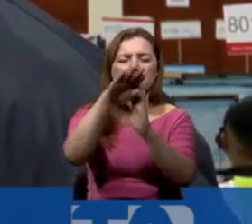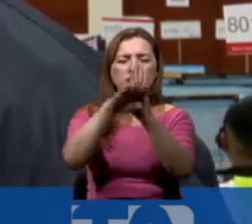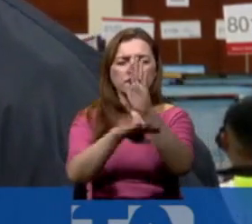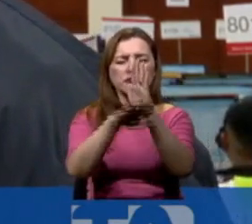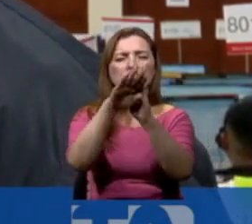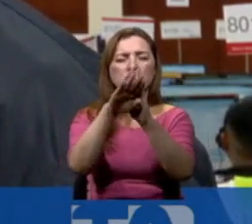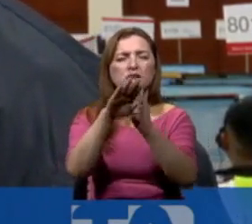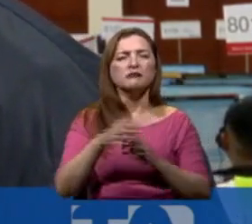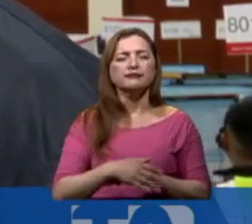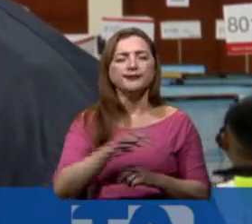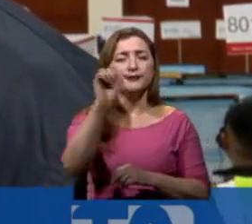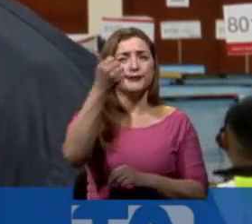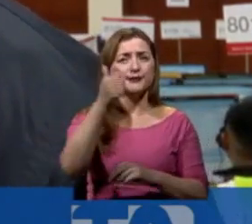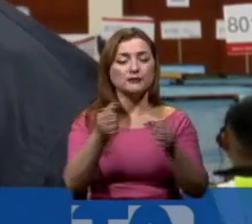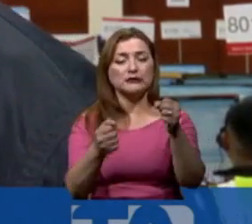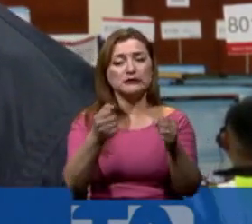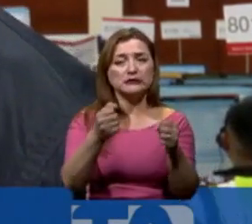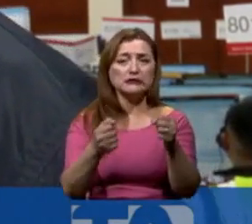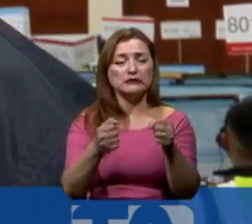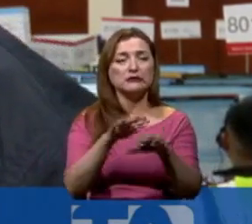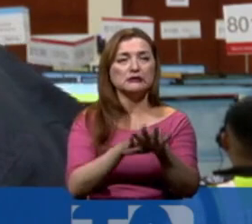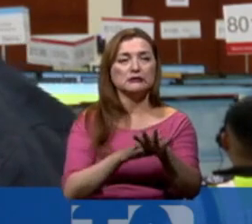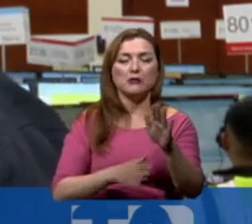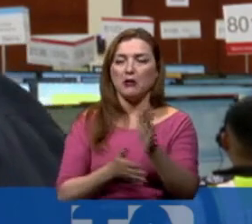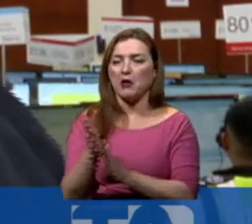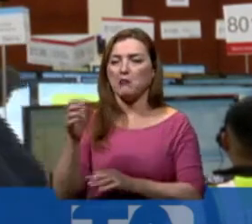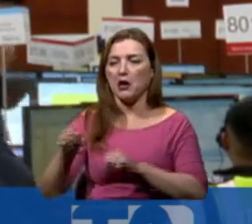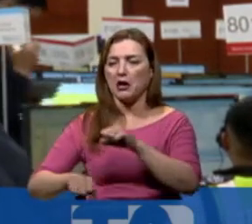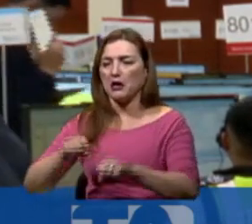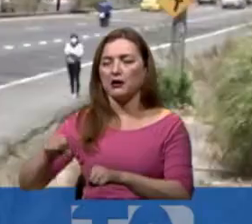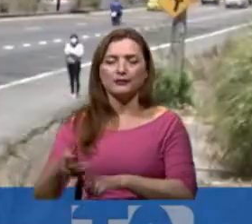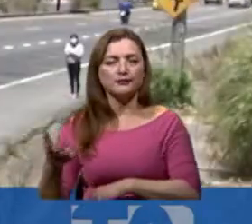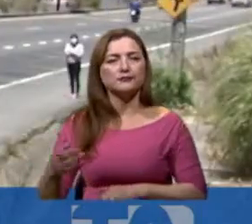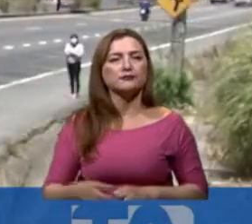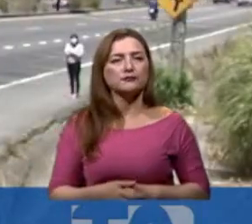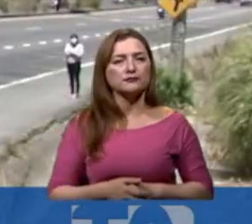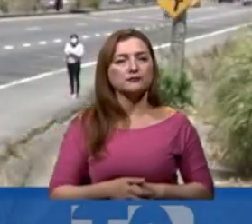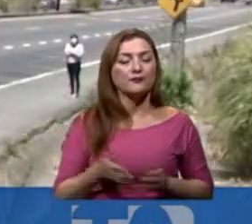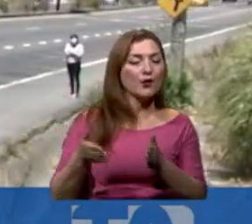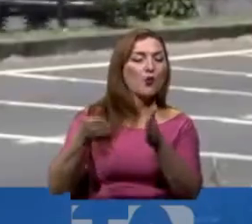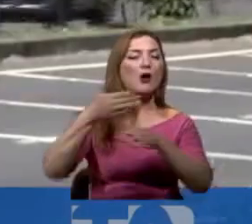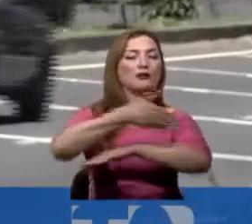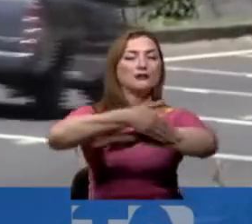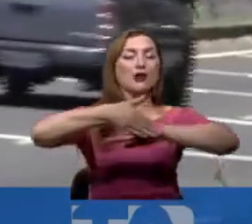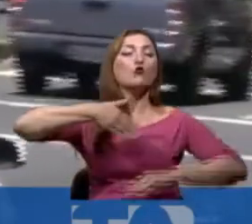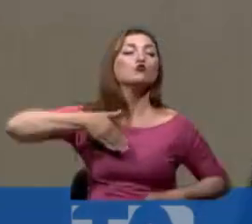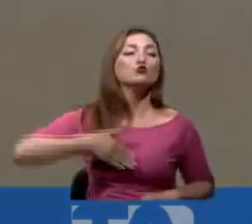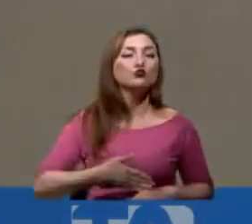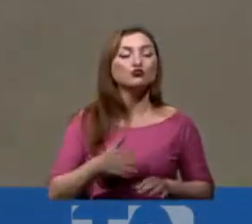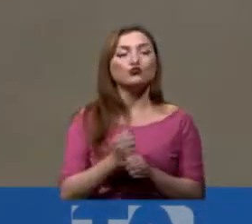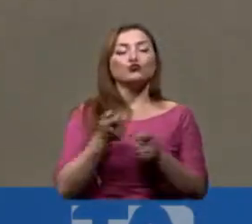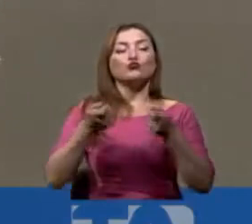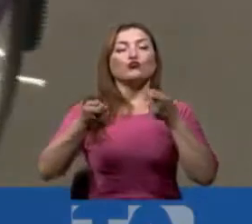tranquilamente a unos 10 kilómetros por hora. Más rápido voy en bicicleta que cuando se ralentiza ahí el... En la avenida Simón Bolívar iniciarán